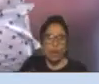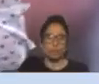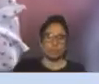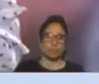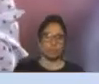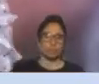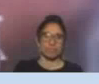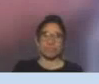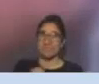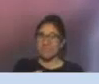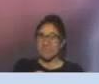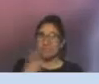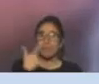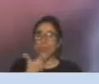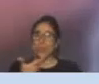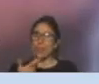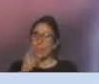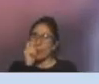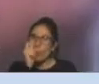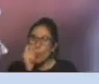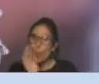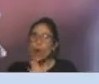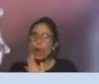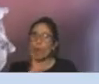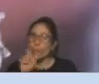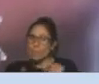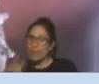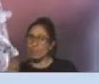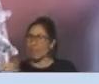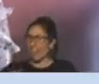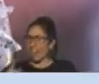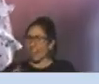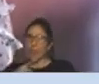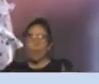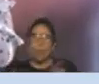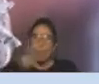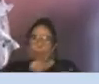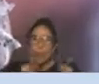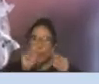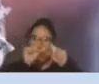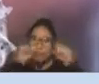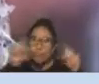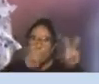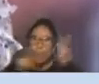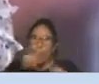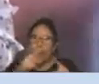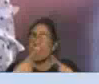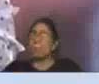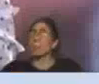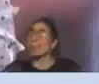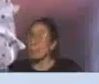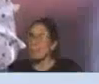Google, gracias, Siri. Lo que buscamos en Google los argentinos y las argentinas. ¿Seguimos?